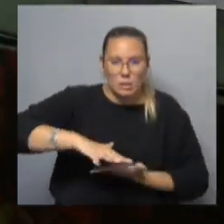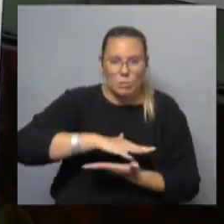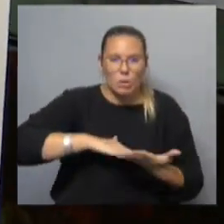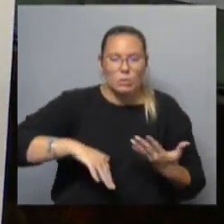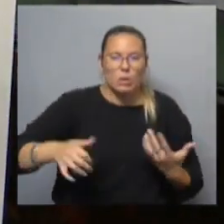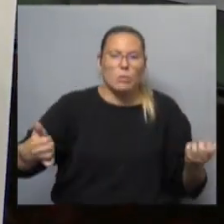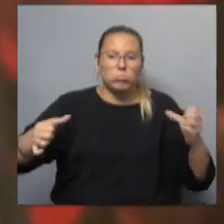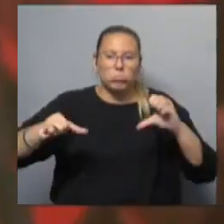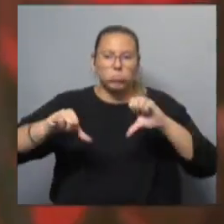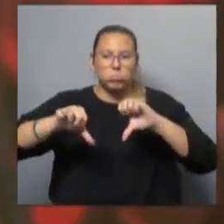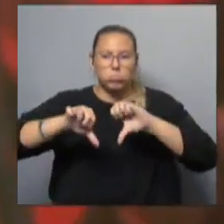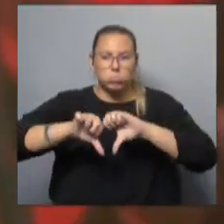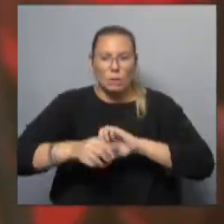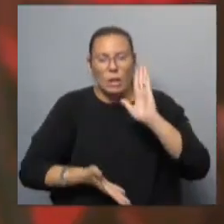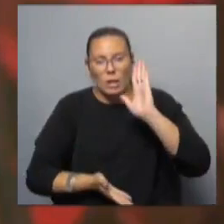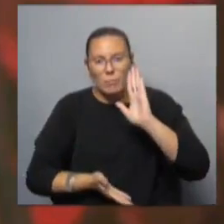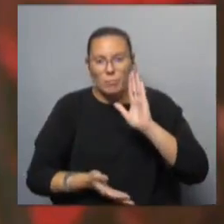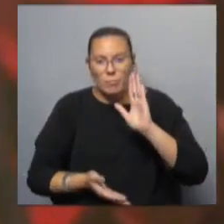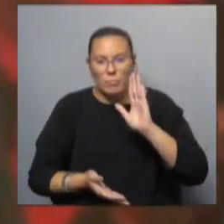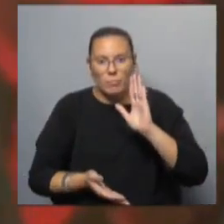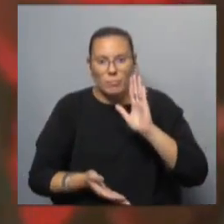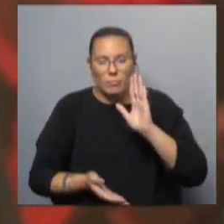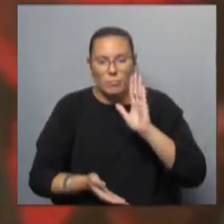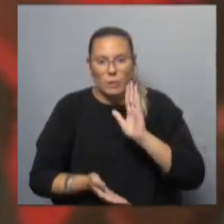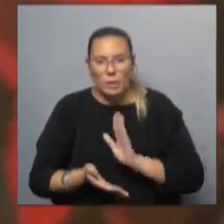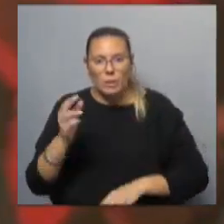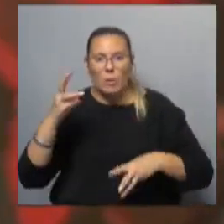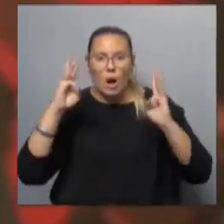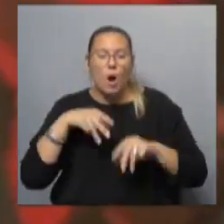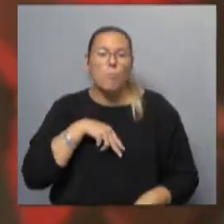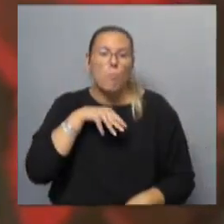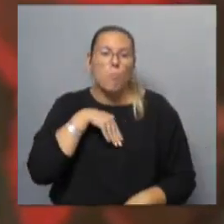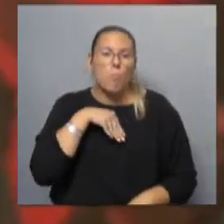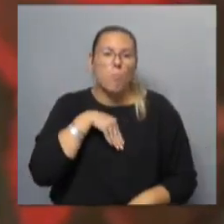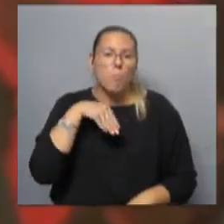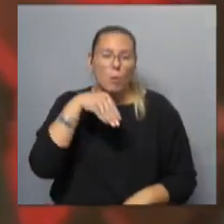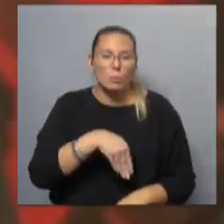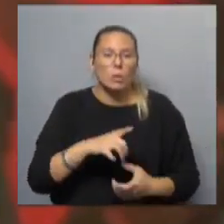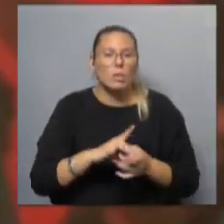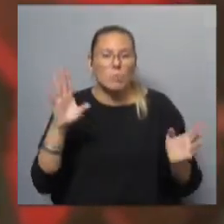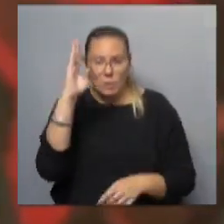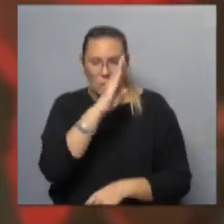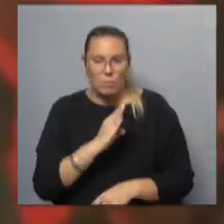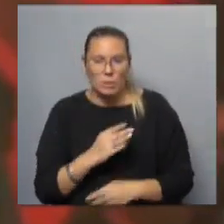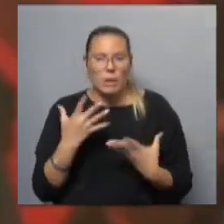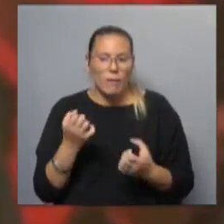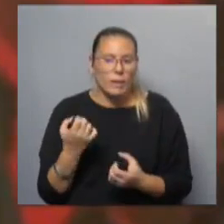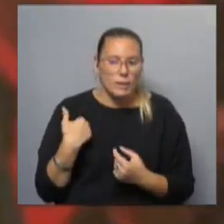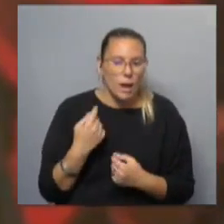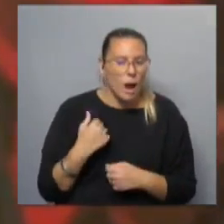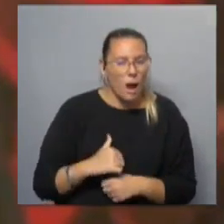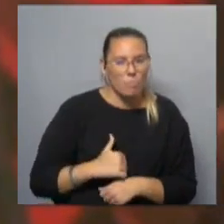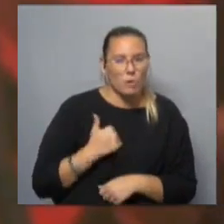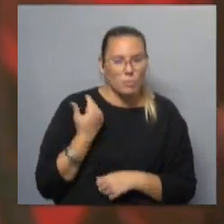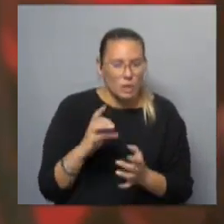caída de la retirada de la monarquía portuguesa y la independencia del Brasil, y trata ahí de meterse para